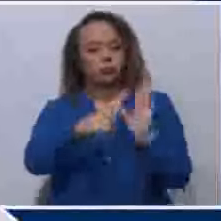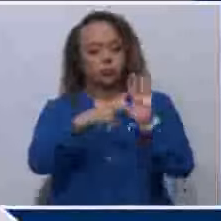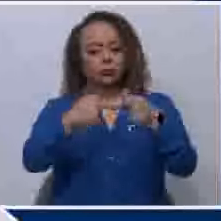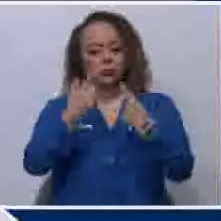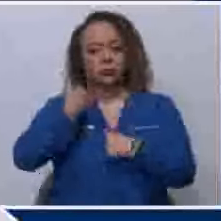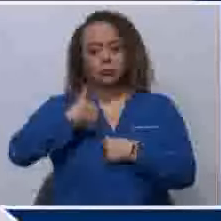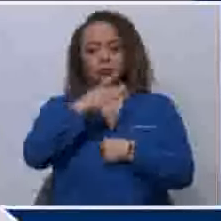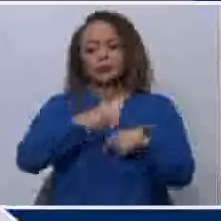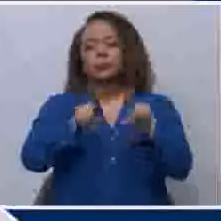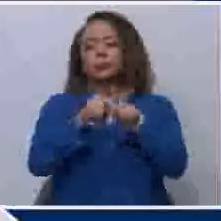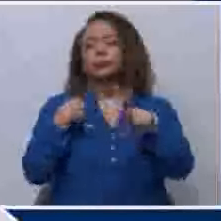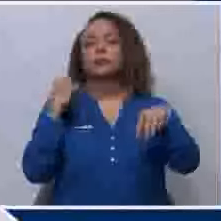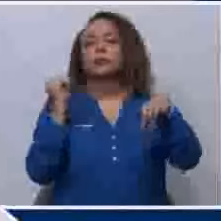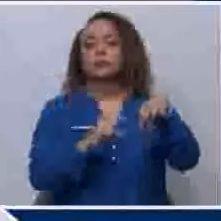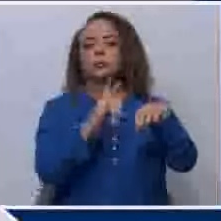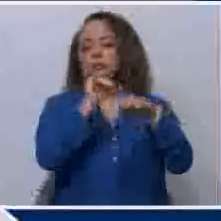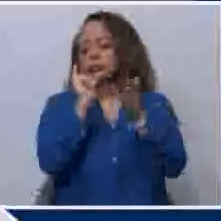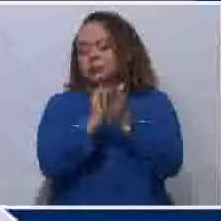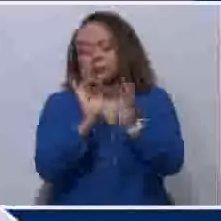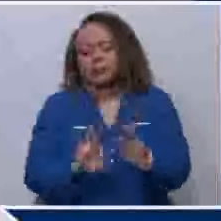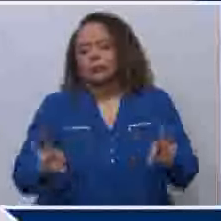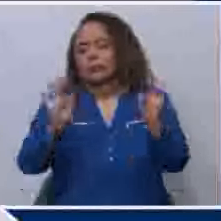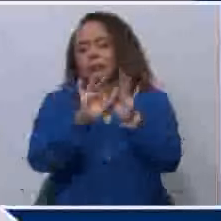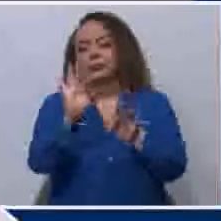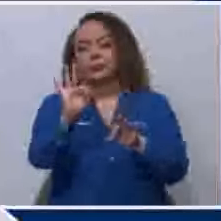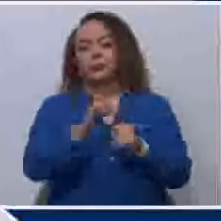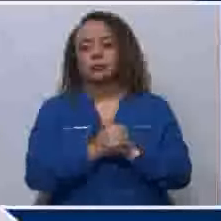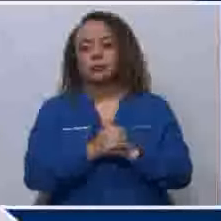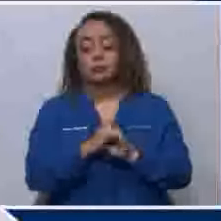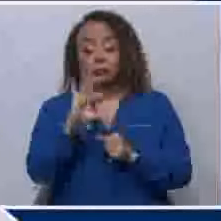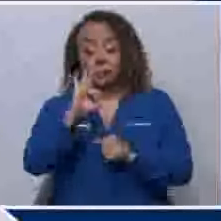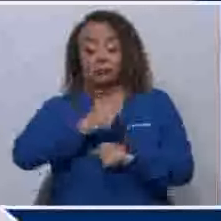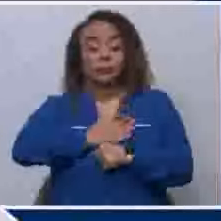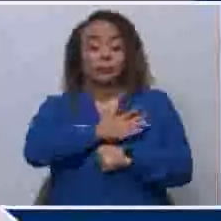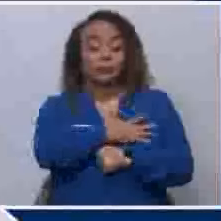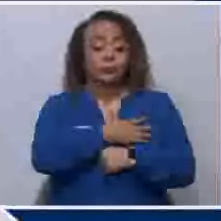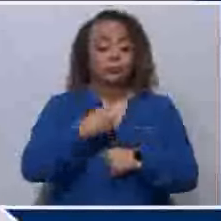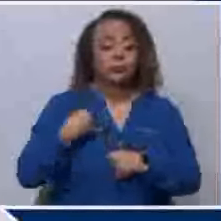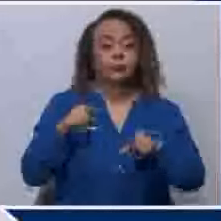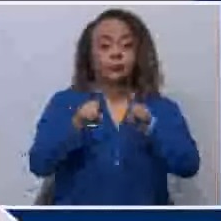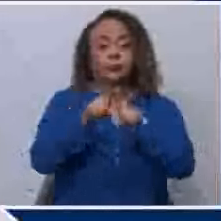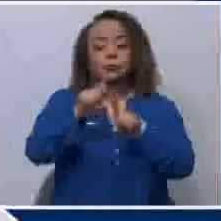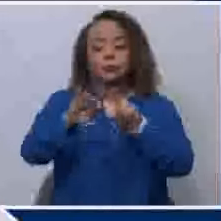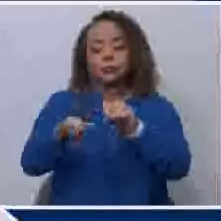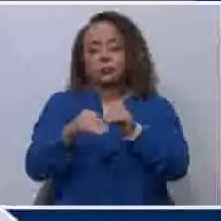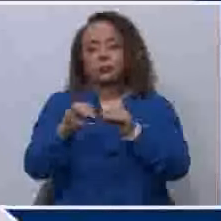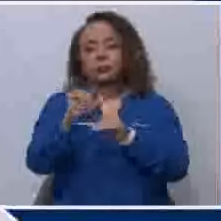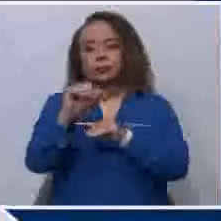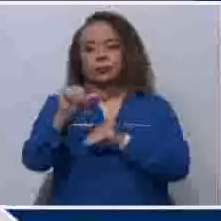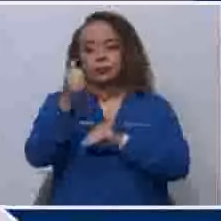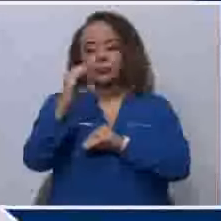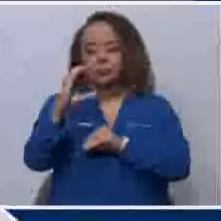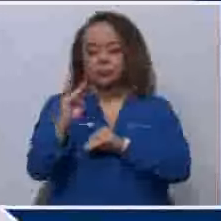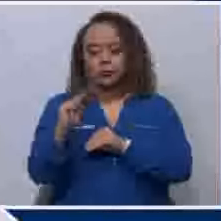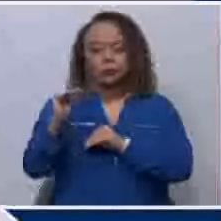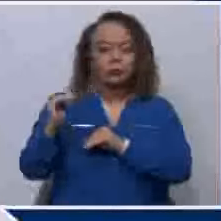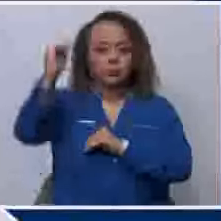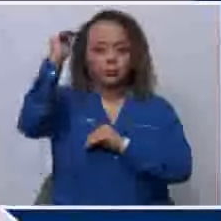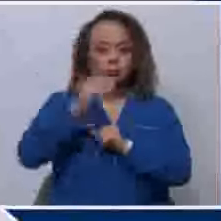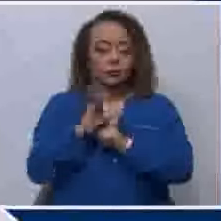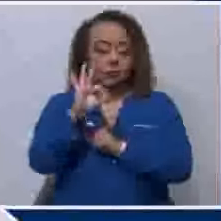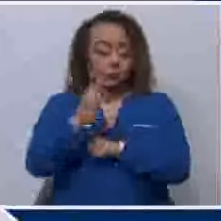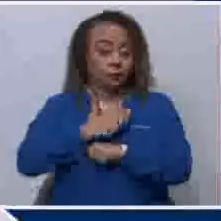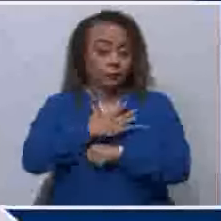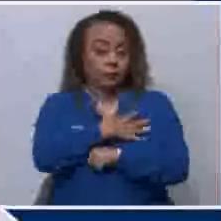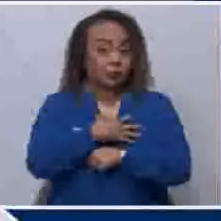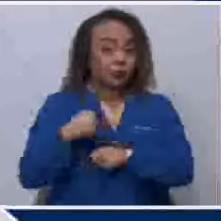y además tiene gol, que tiene que ser fundamental en un 9. El 9 que a mí me gusta, además yo le tengo que agregar como 10 centímetros más. El 9 que a mí me